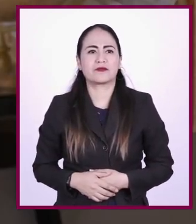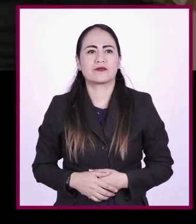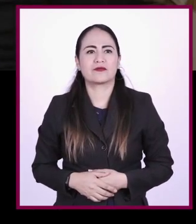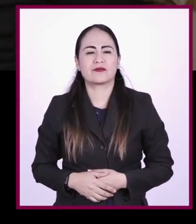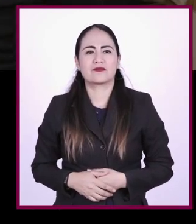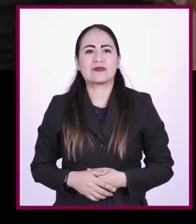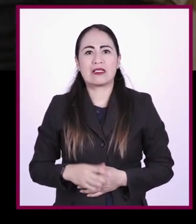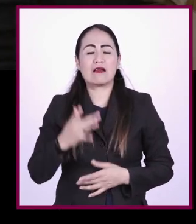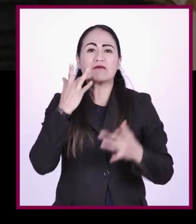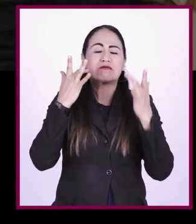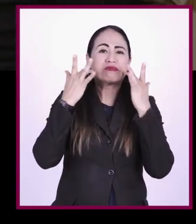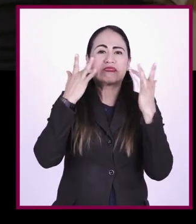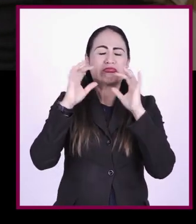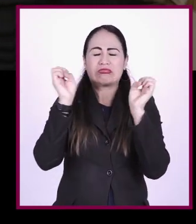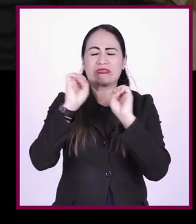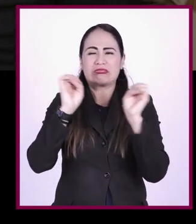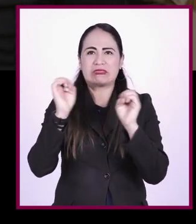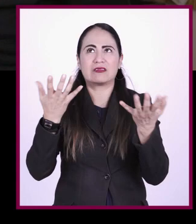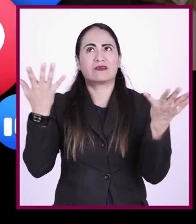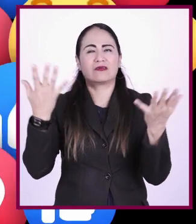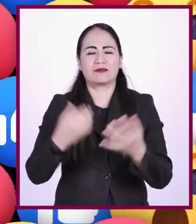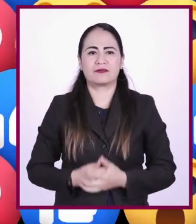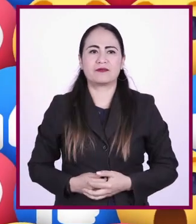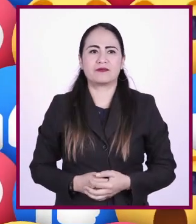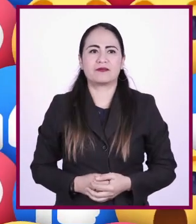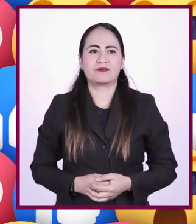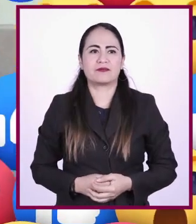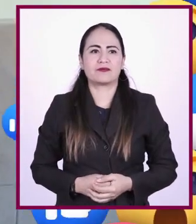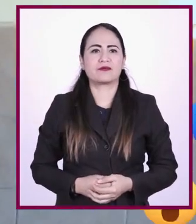No. ¡Ay, no! ¡Que a la cara no!